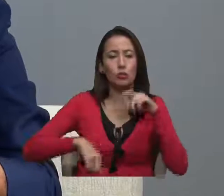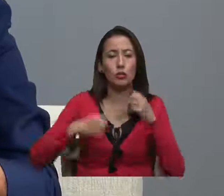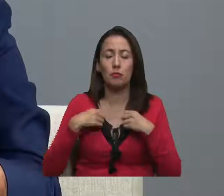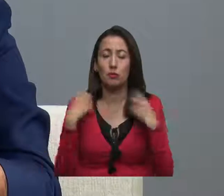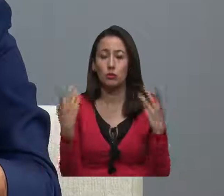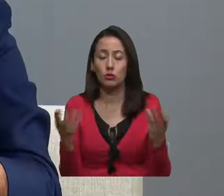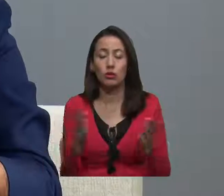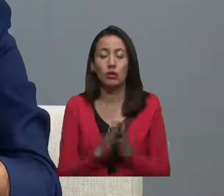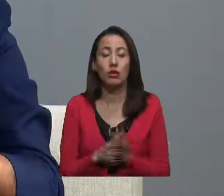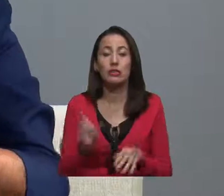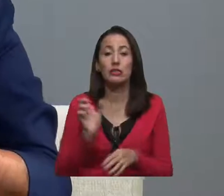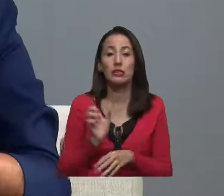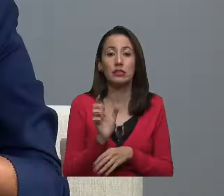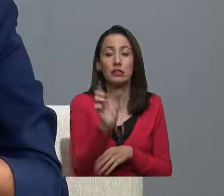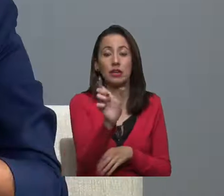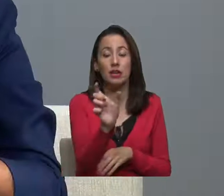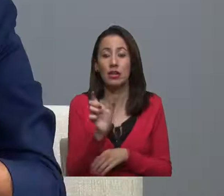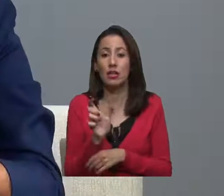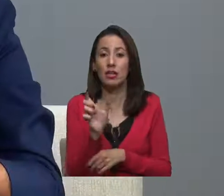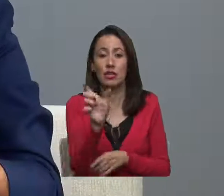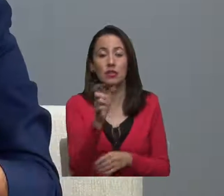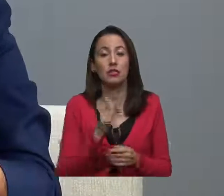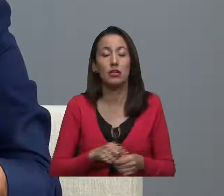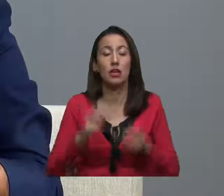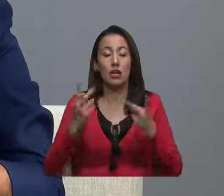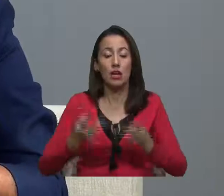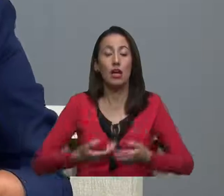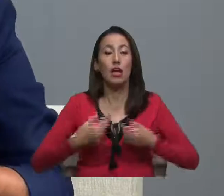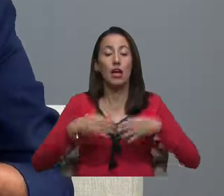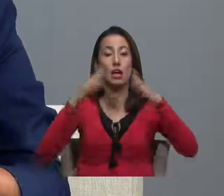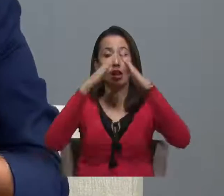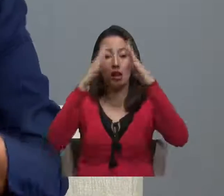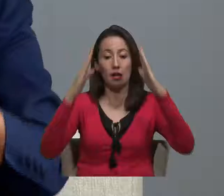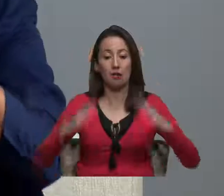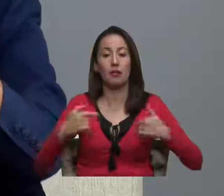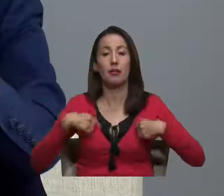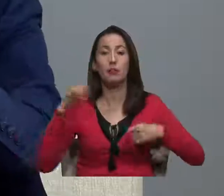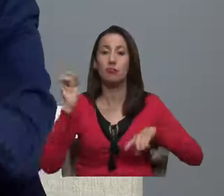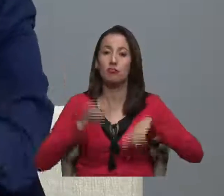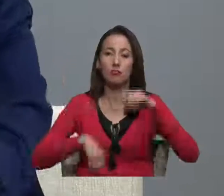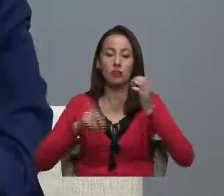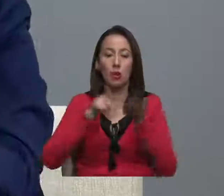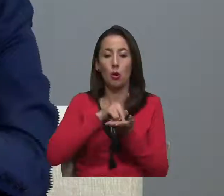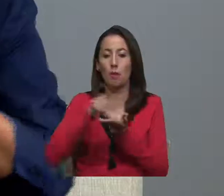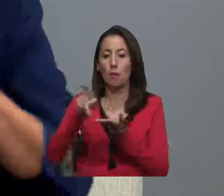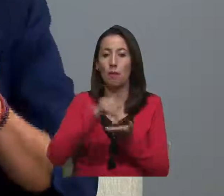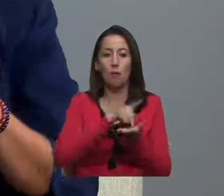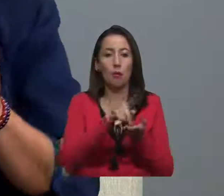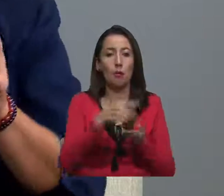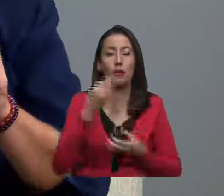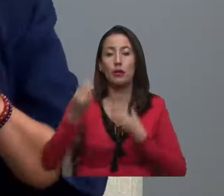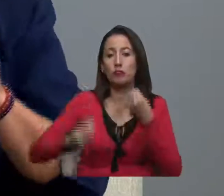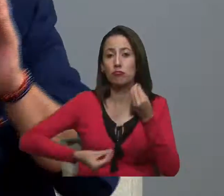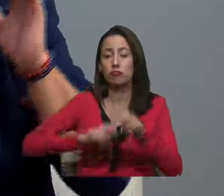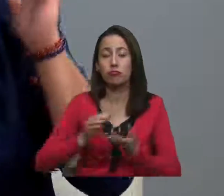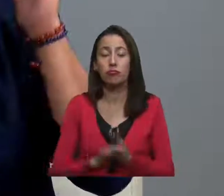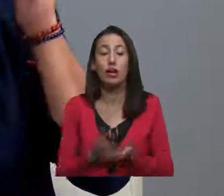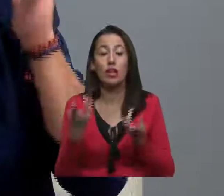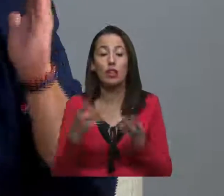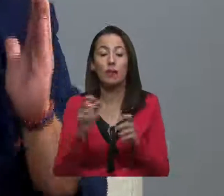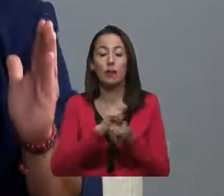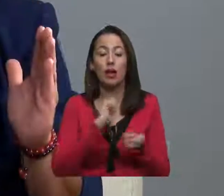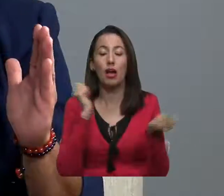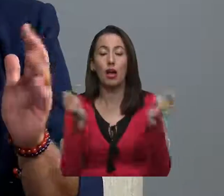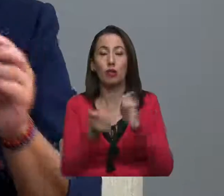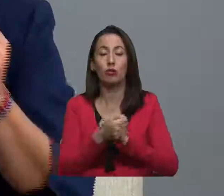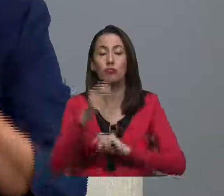las tarjetas de crédito en la pandemia luego la vivienda no se puede pagar entonces vamos a tomar esa deuda y vamos a reestructurar le